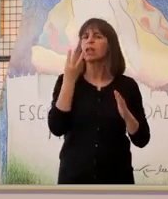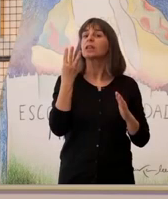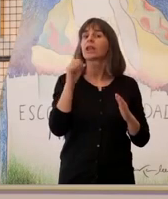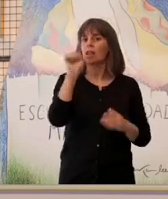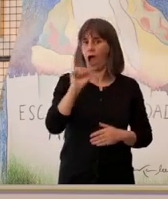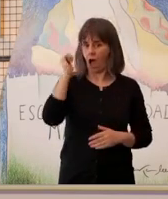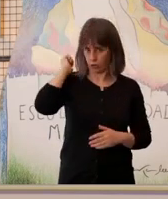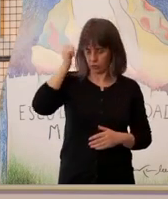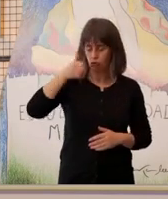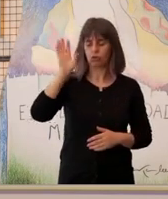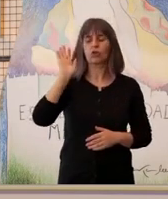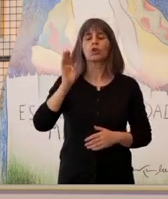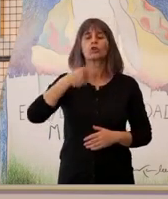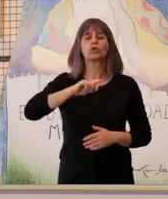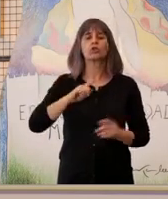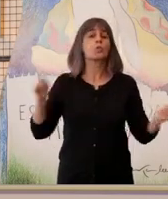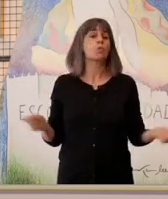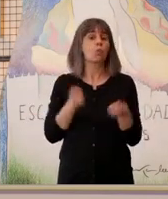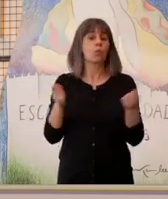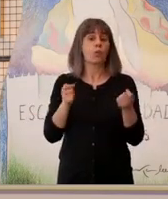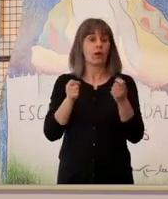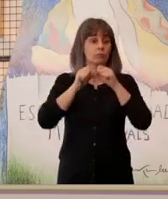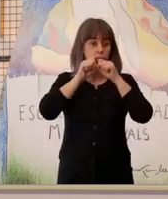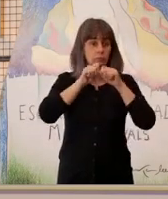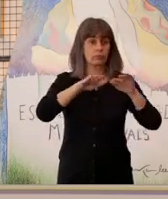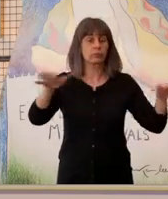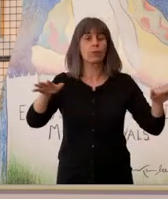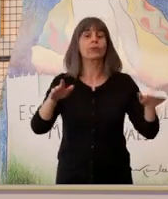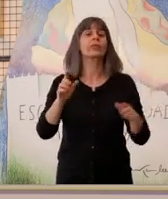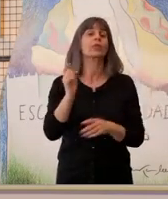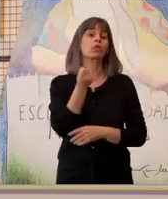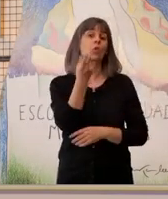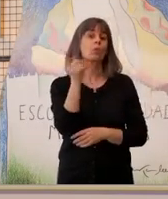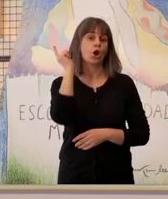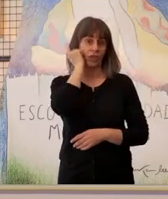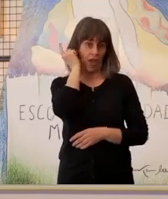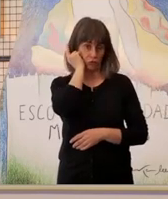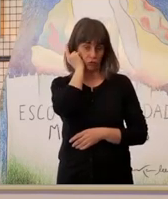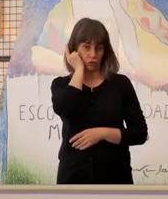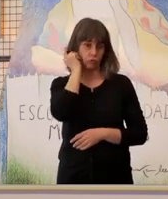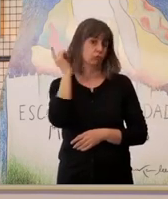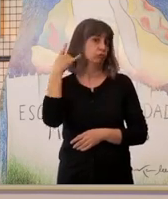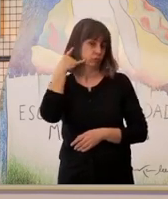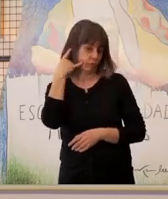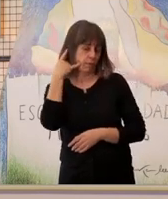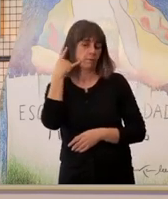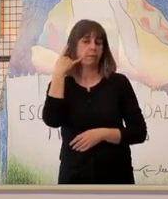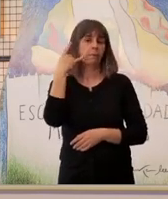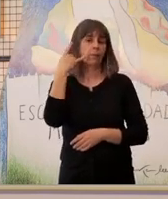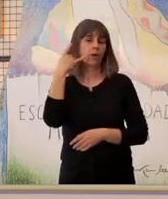publicitamos un teléfono donde las personas hombres o mujeres podían Llamar